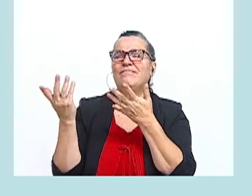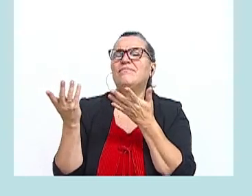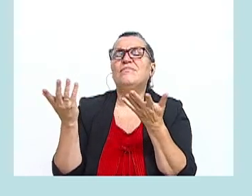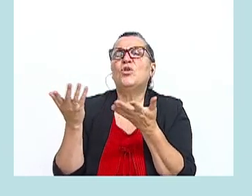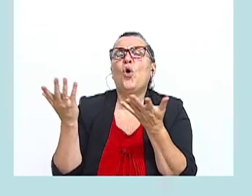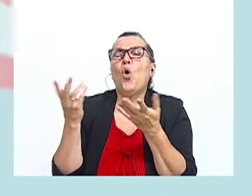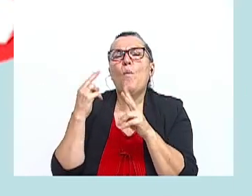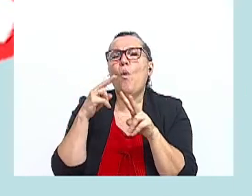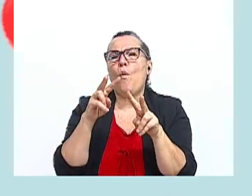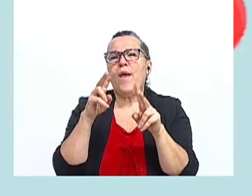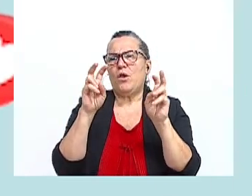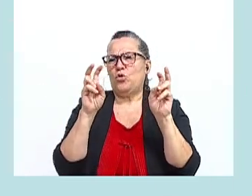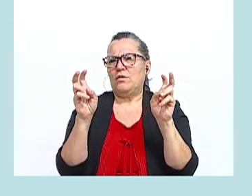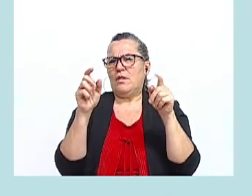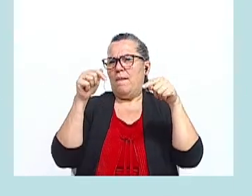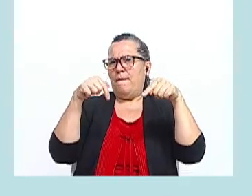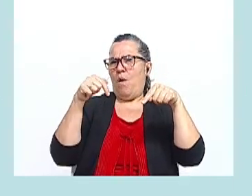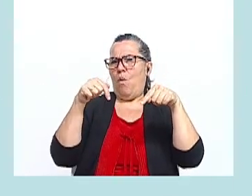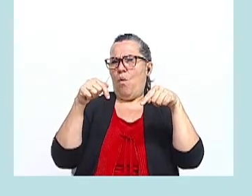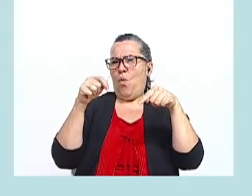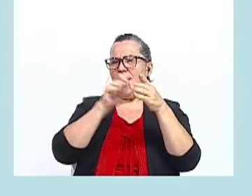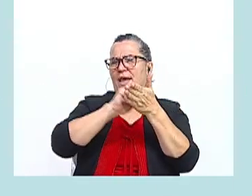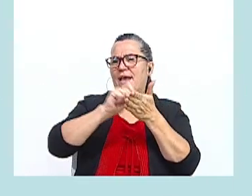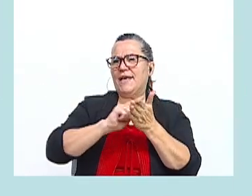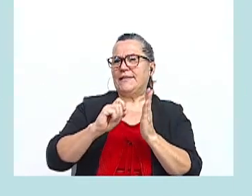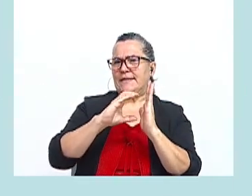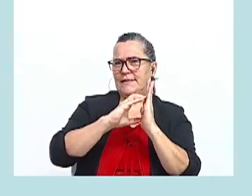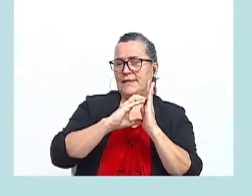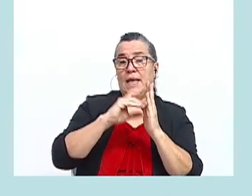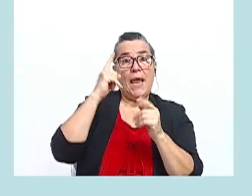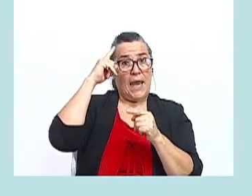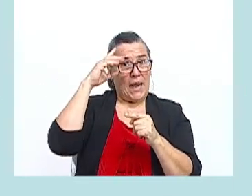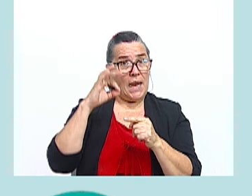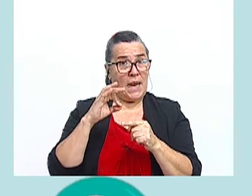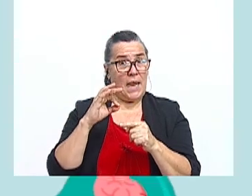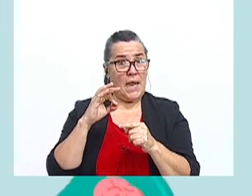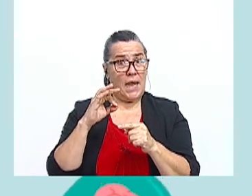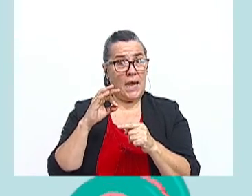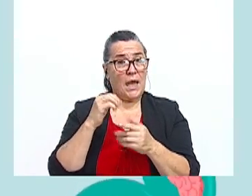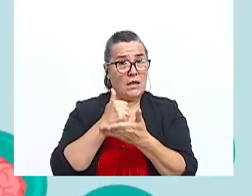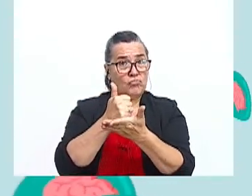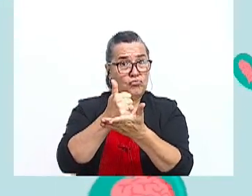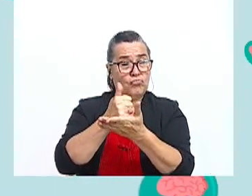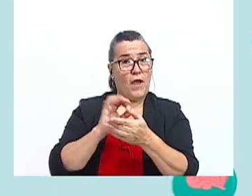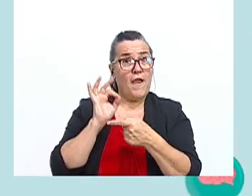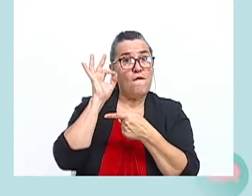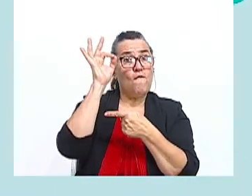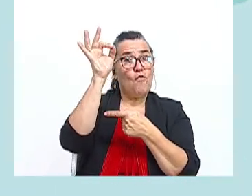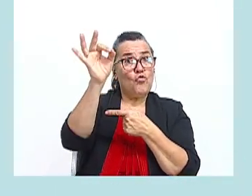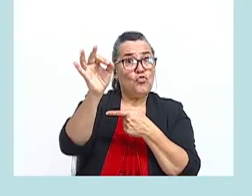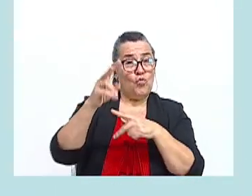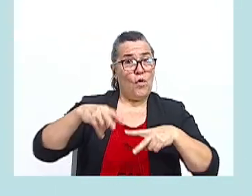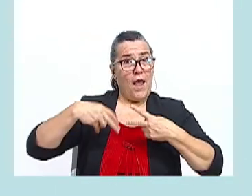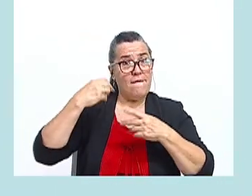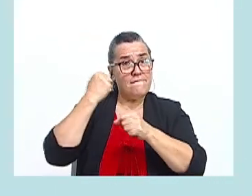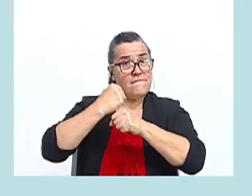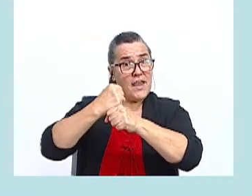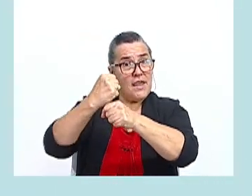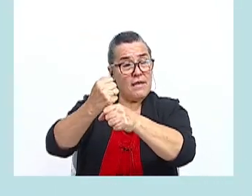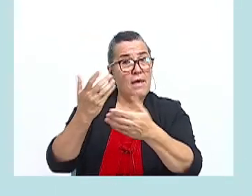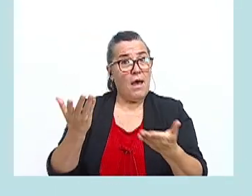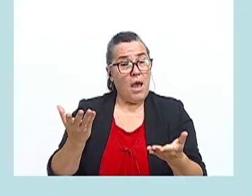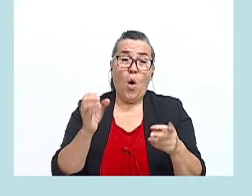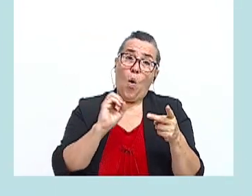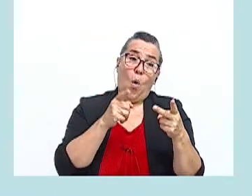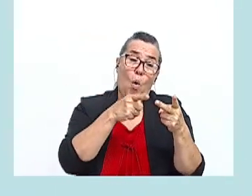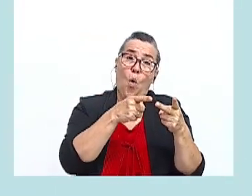¿Cómo vieron el tema de hoy del ensayo? ¿Creen que les va a servir en su futura vida laboral o